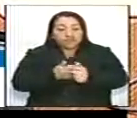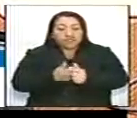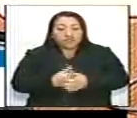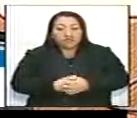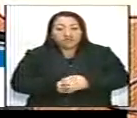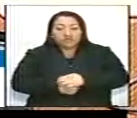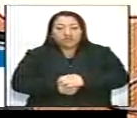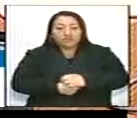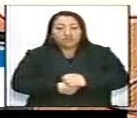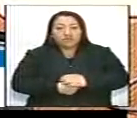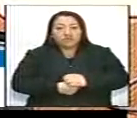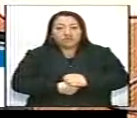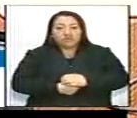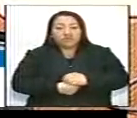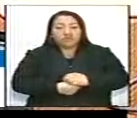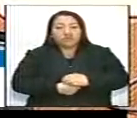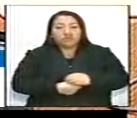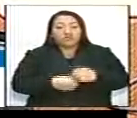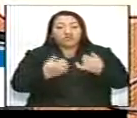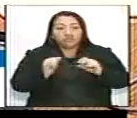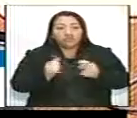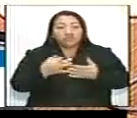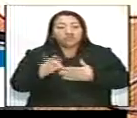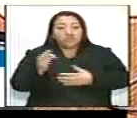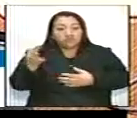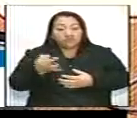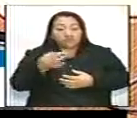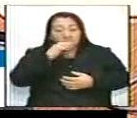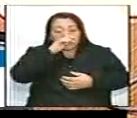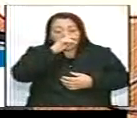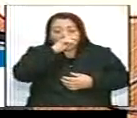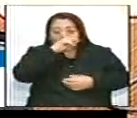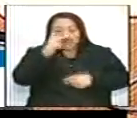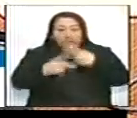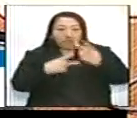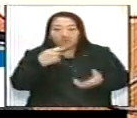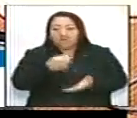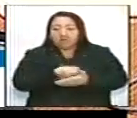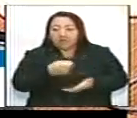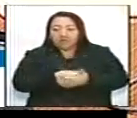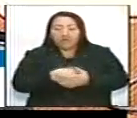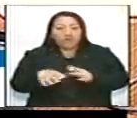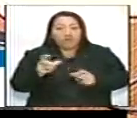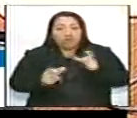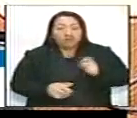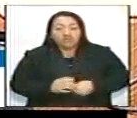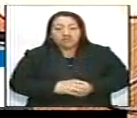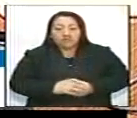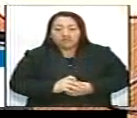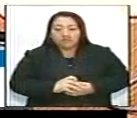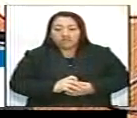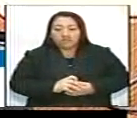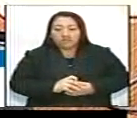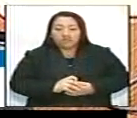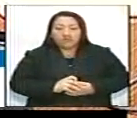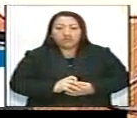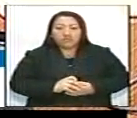monitoreo, el levantamiento de información, la calidad de las visitas, el pago que se le hace a los promotores, ha